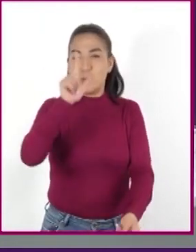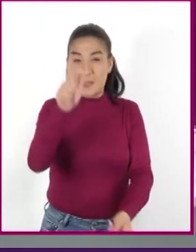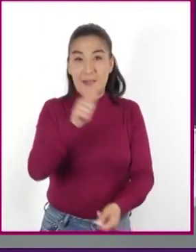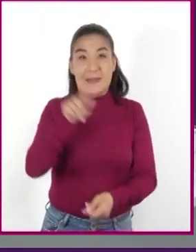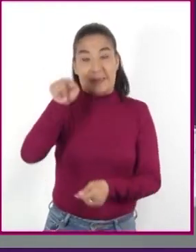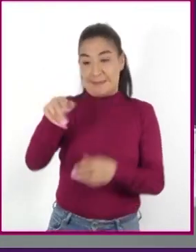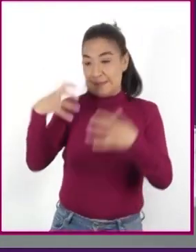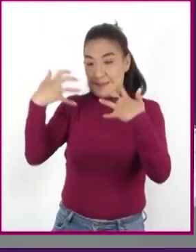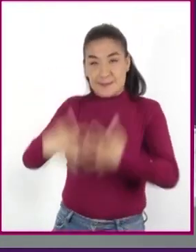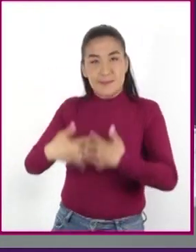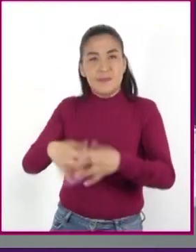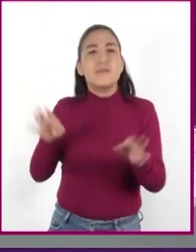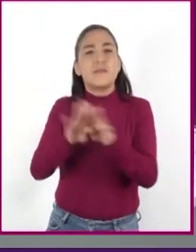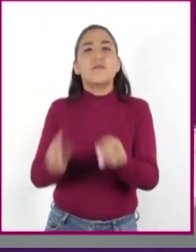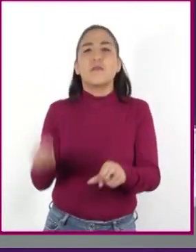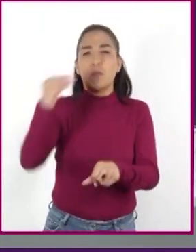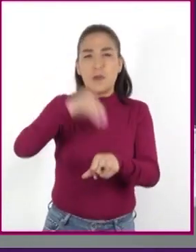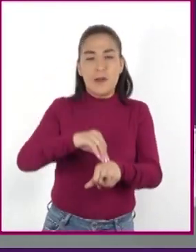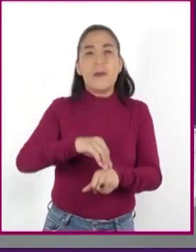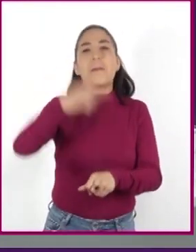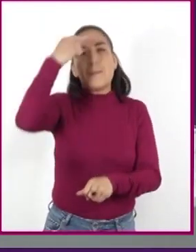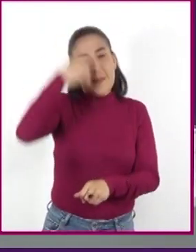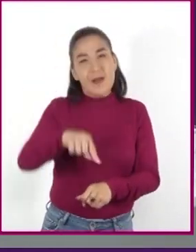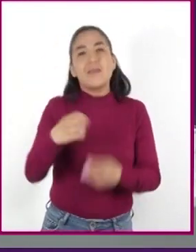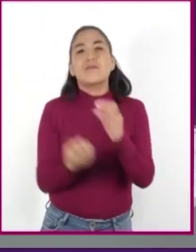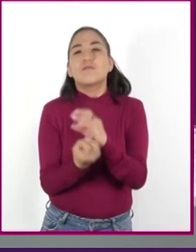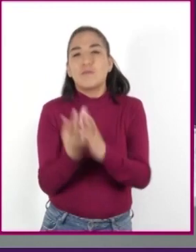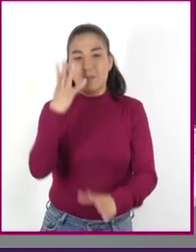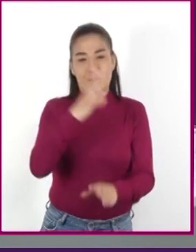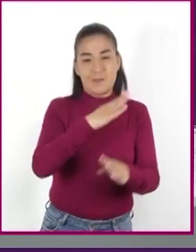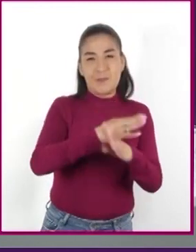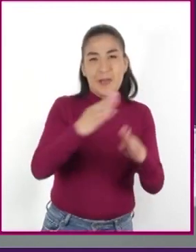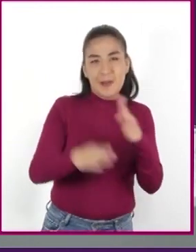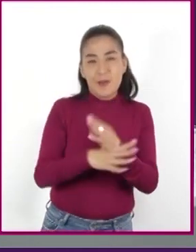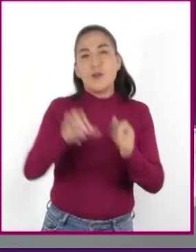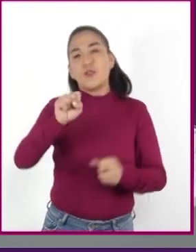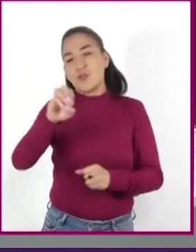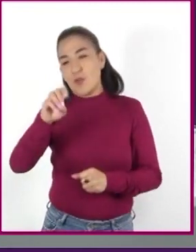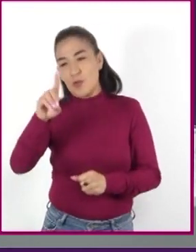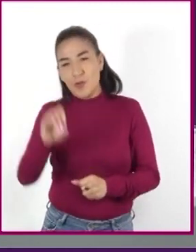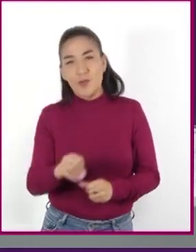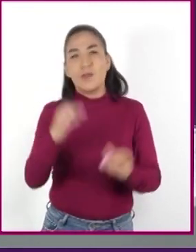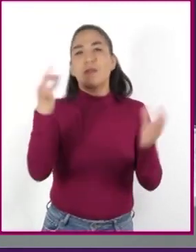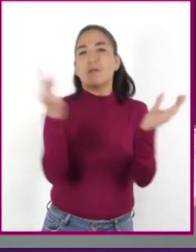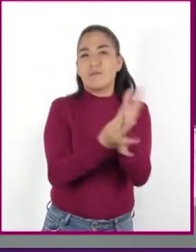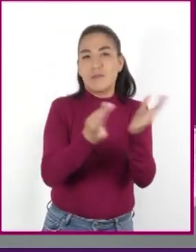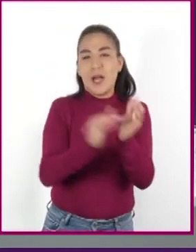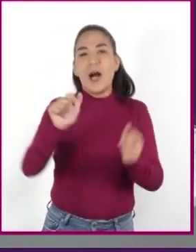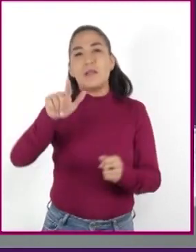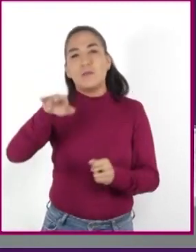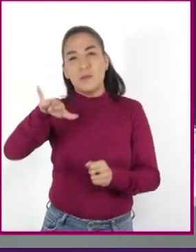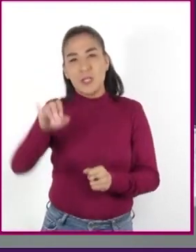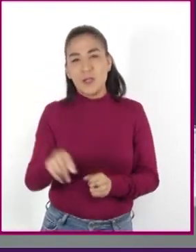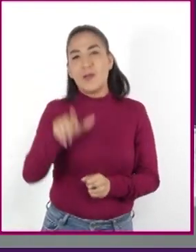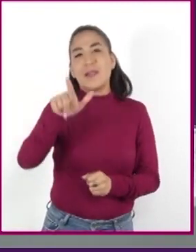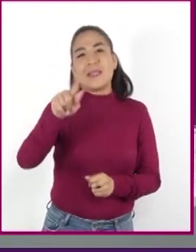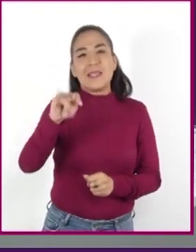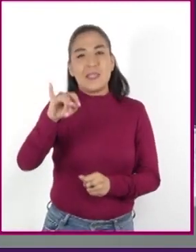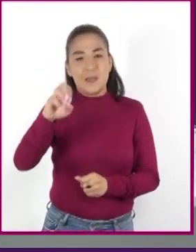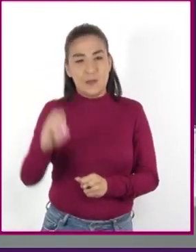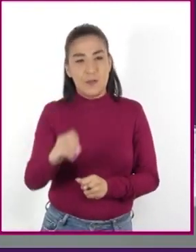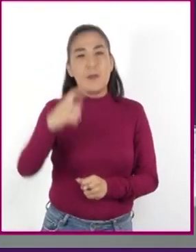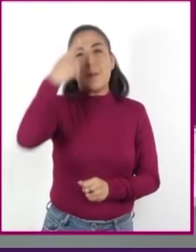industria se aplica la electrólisis para obtener nuevos elementos como el sodio, aluminio y litio. También se utiliza